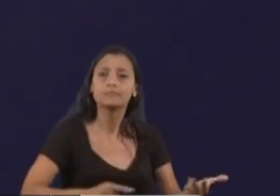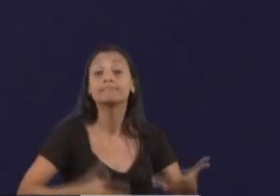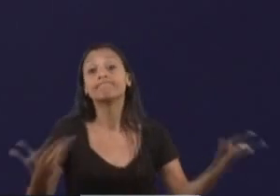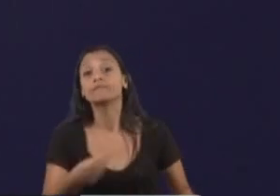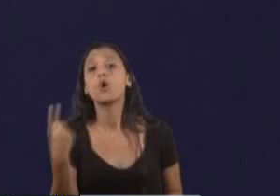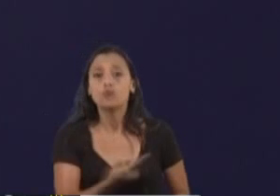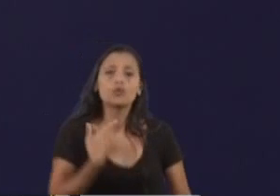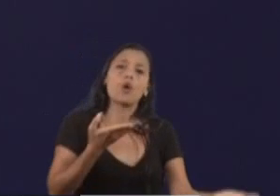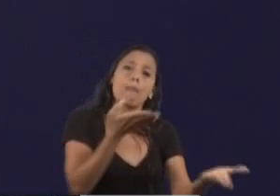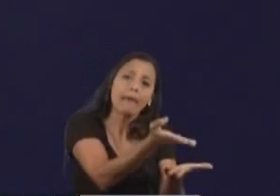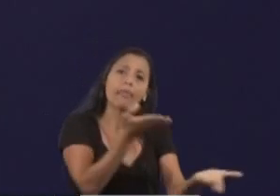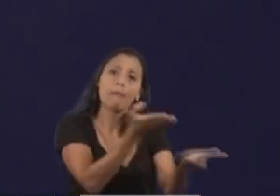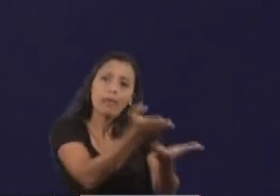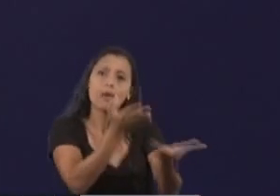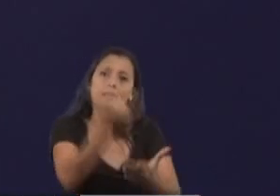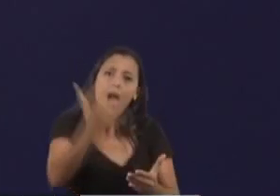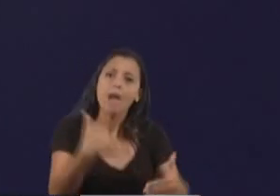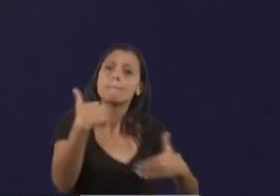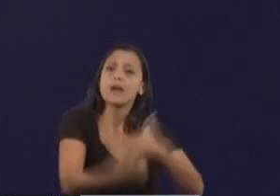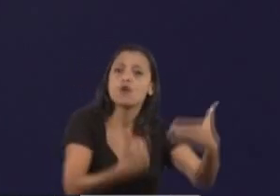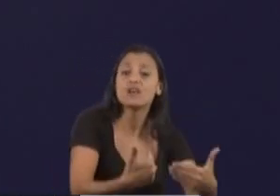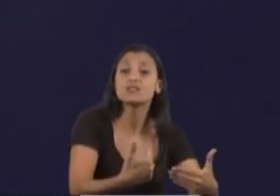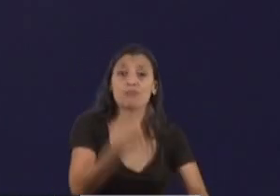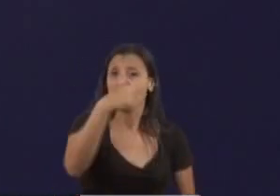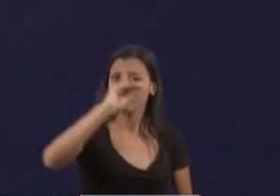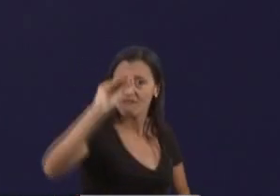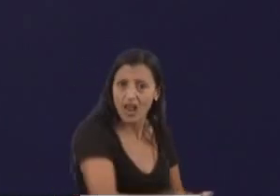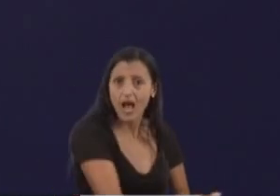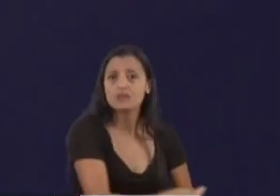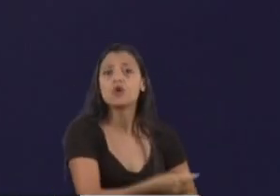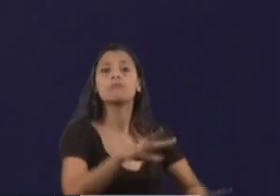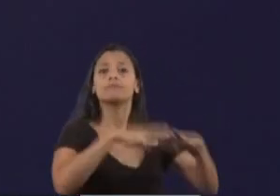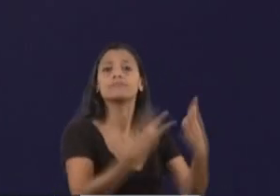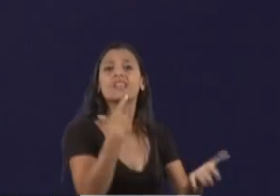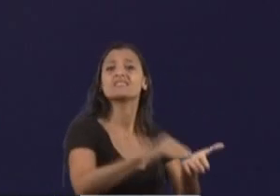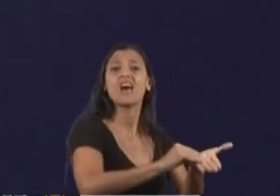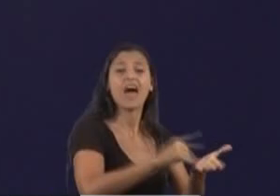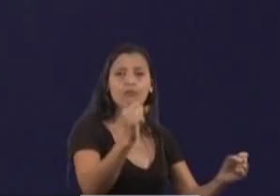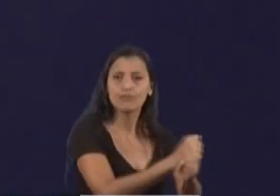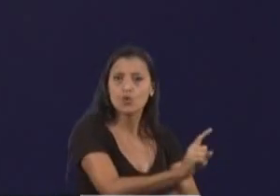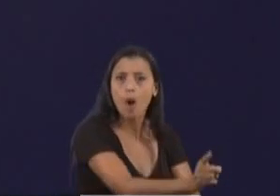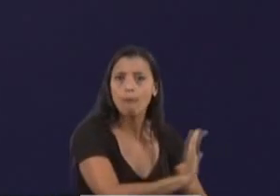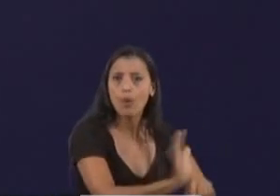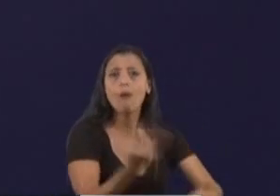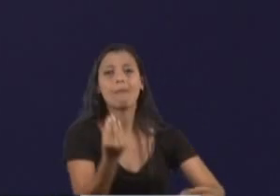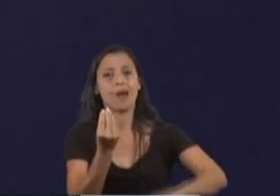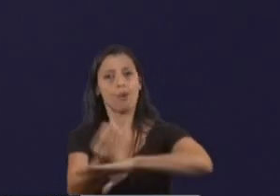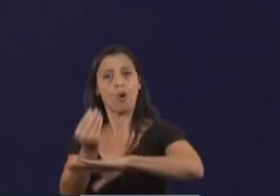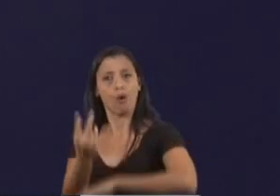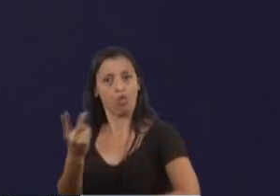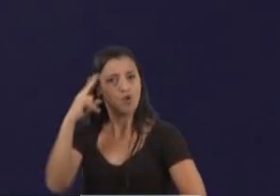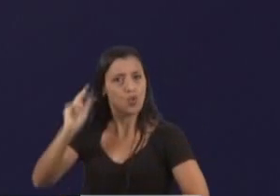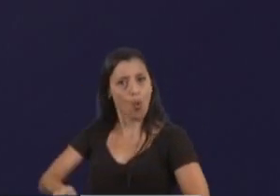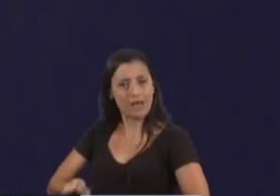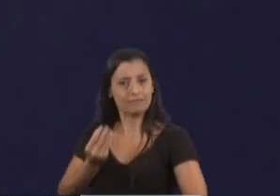las instancias necesarias, no se ha logrado que el Senado apruebe efectivamente los pliegos o que le dé curso a los